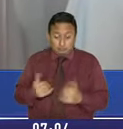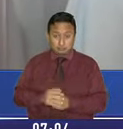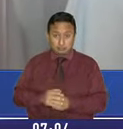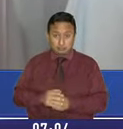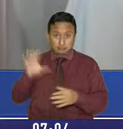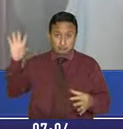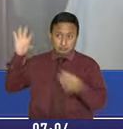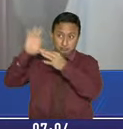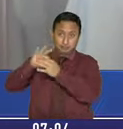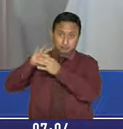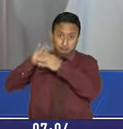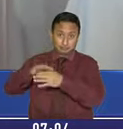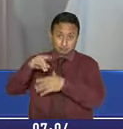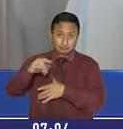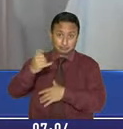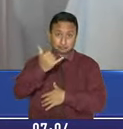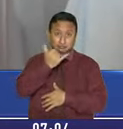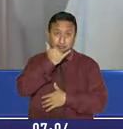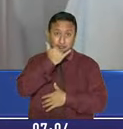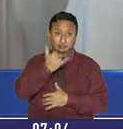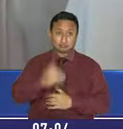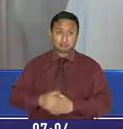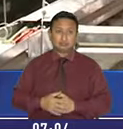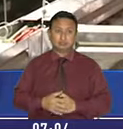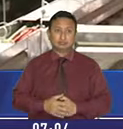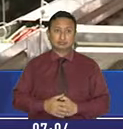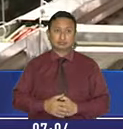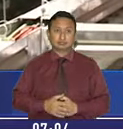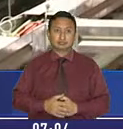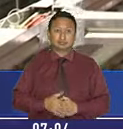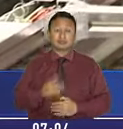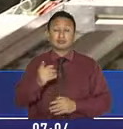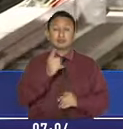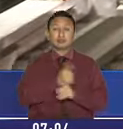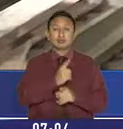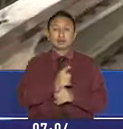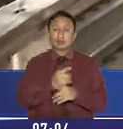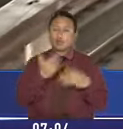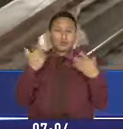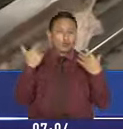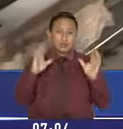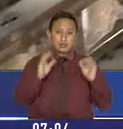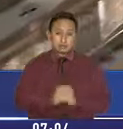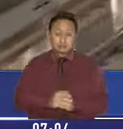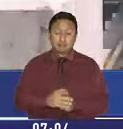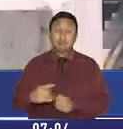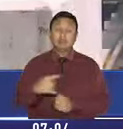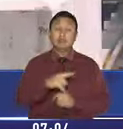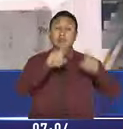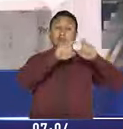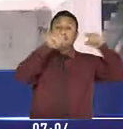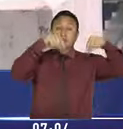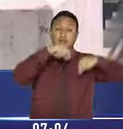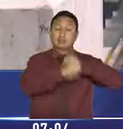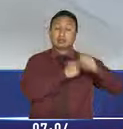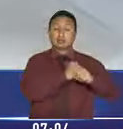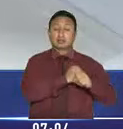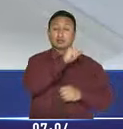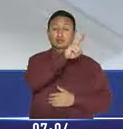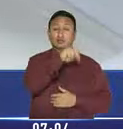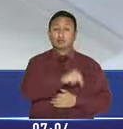con elementos del pasado. Por lo tanto, señala que cualquier vinculación que se le quiera hacer a esa empresa a raíz del año 2013 es extratemporánea con la cesión de